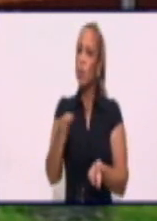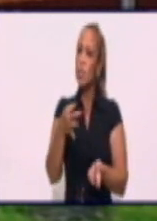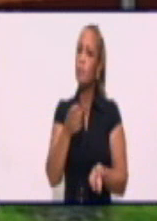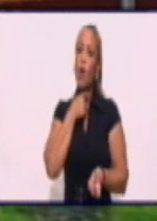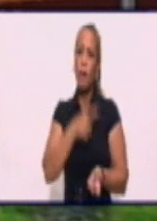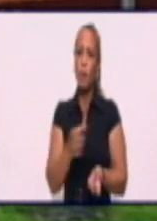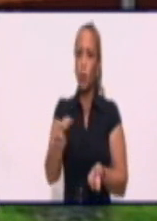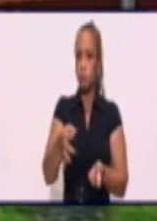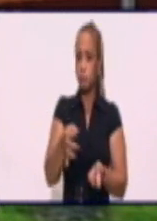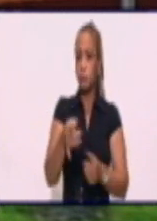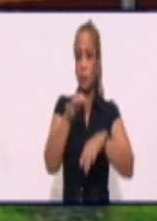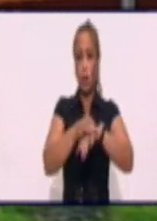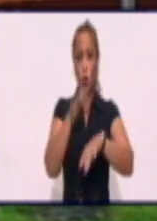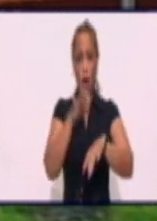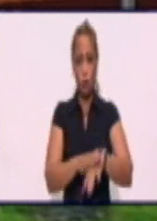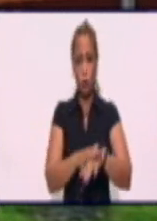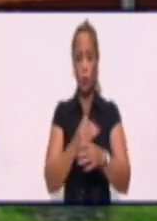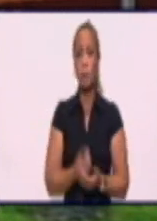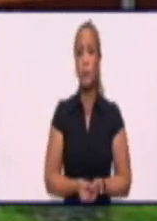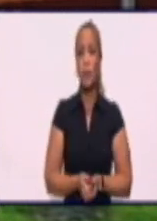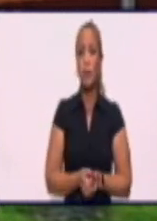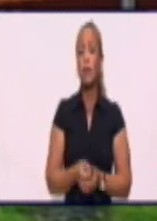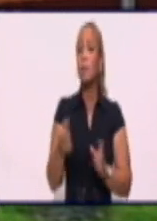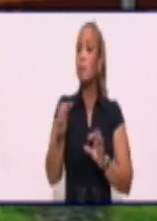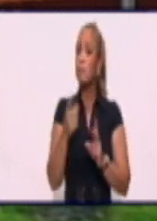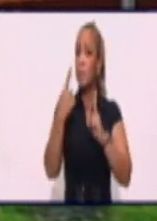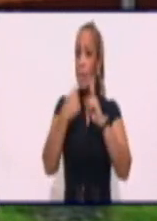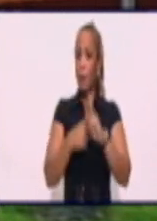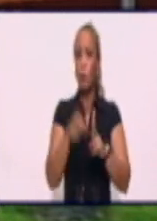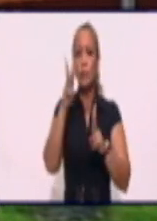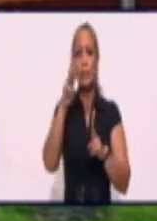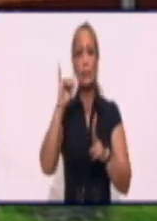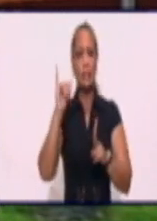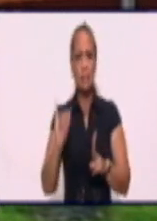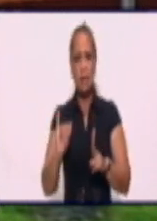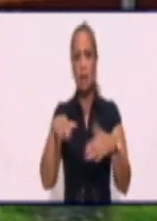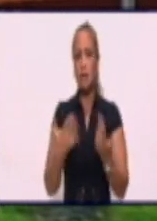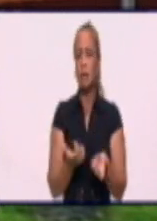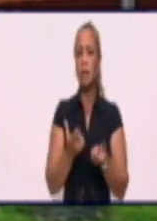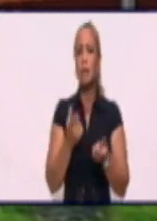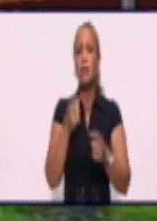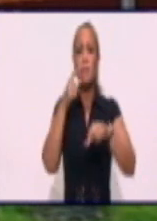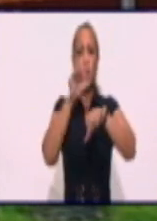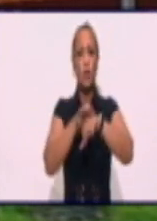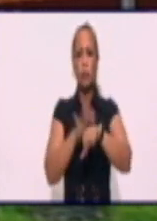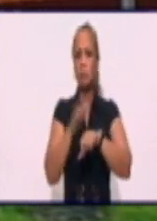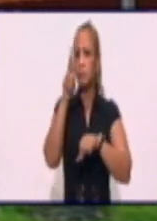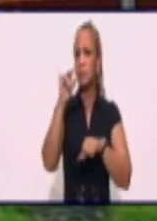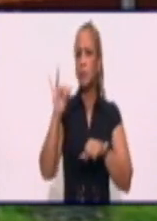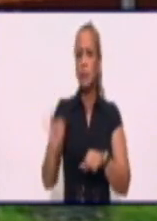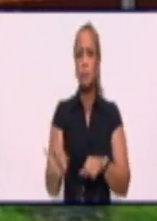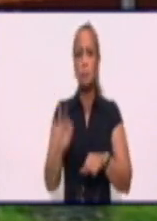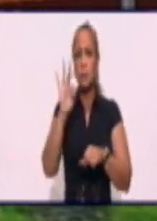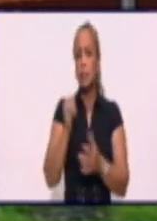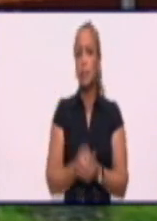23 positivos, Bayamo 36, Manzanillo 25 y Jiguaní y Yara, que aunque reportan 10,